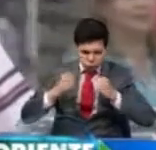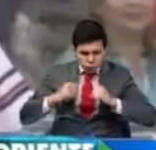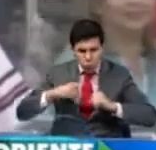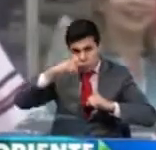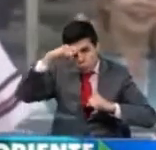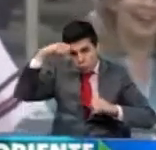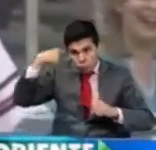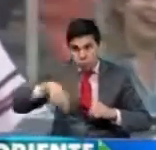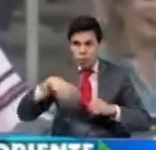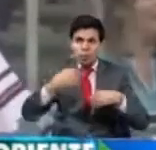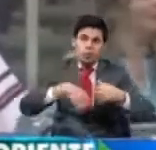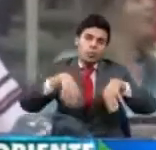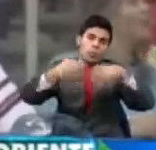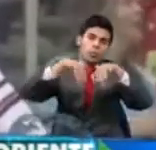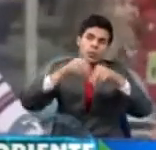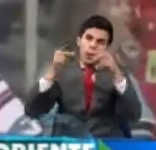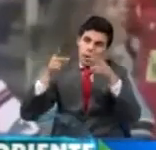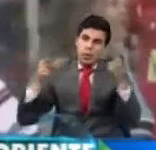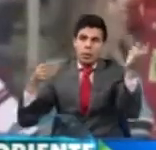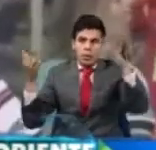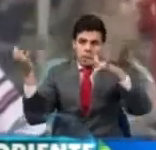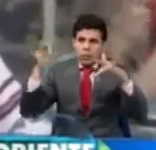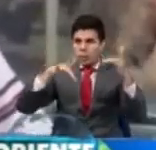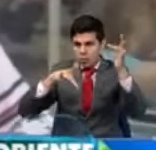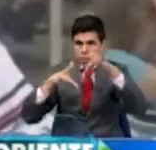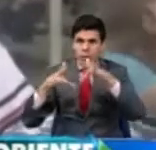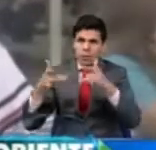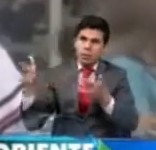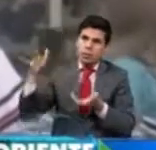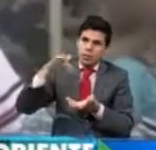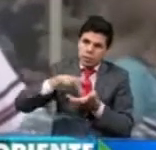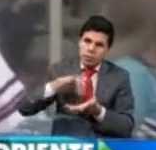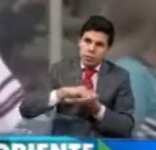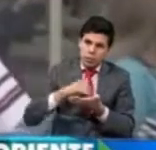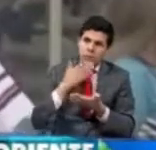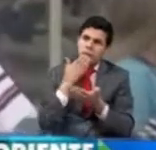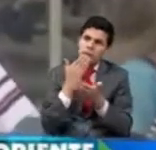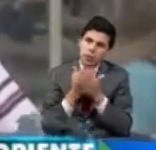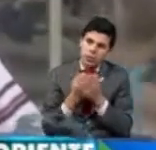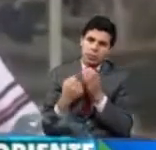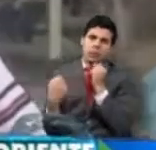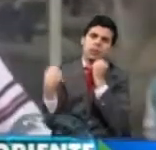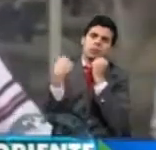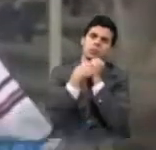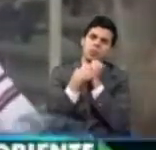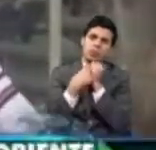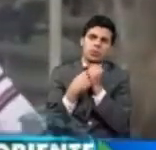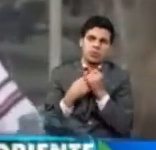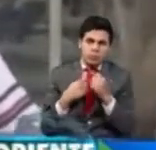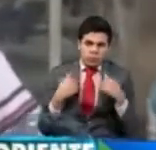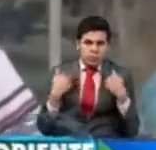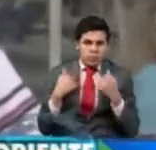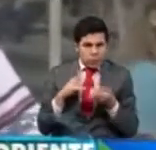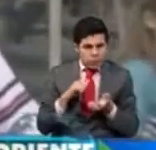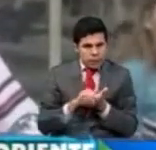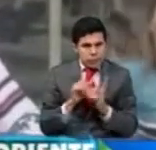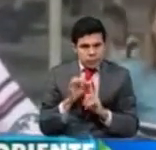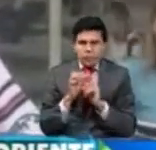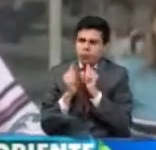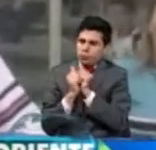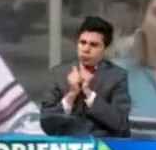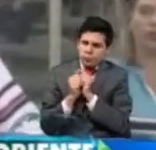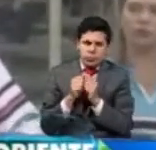gracias a la gente que viene que nos apoya que está con nosotros que